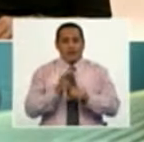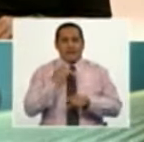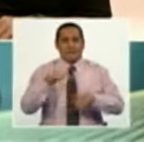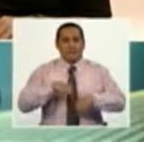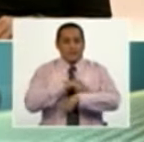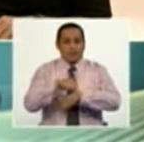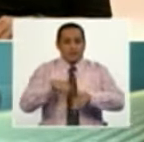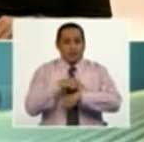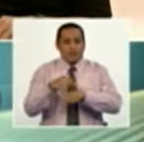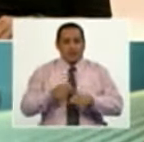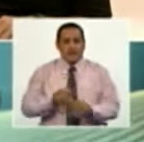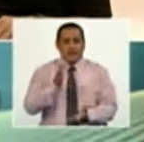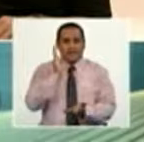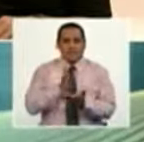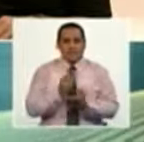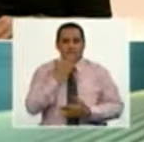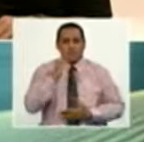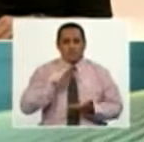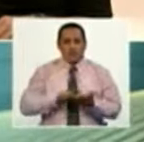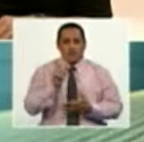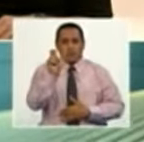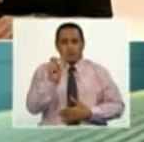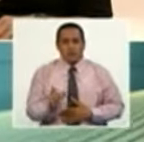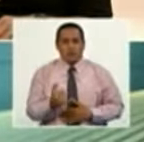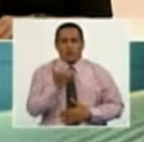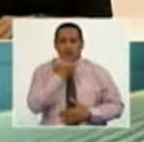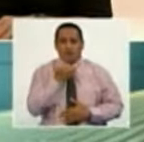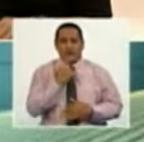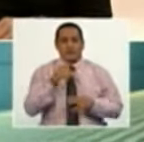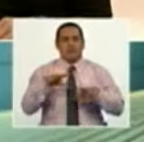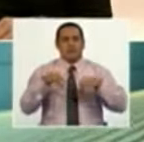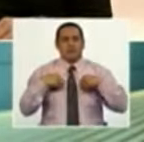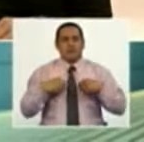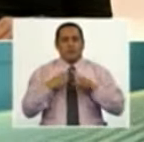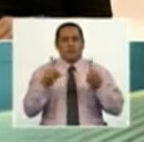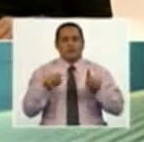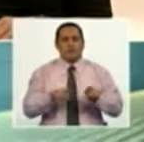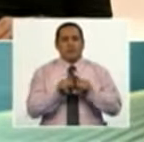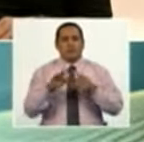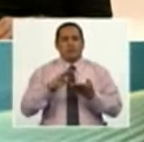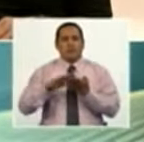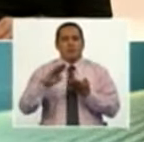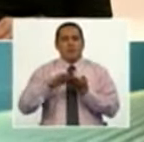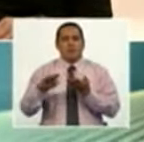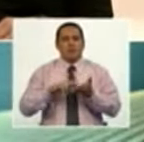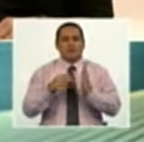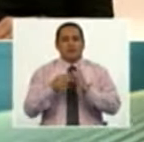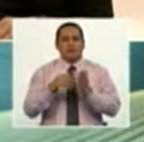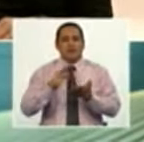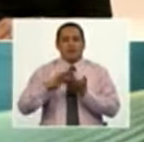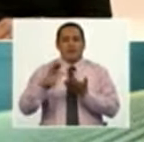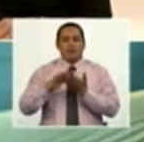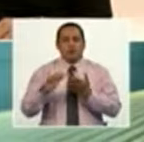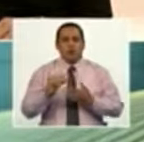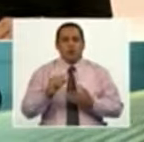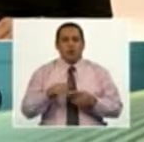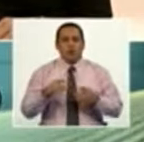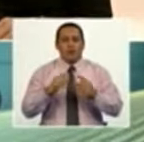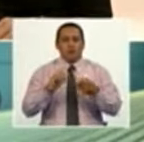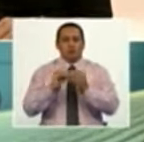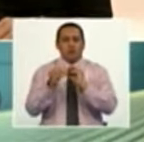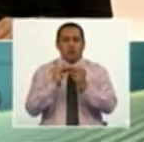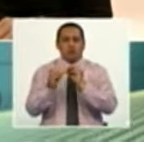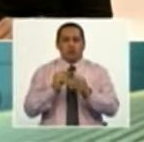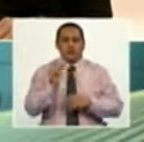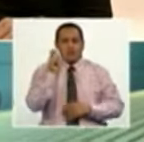la demora en la imputación de la falta... Es la aceptación de la misma. Exacto. Más que la aceptación, el perdón. Supone el perdón o la